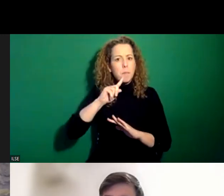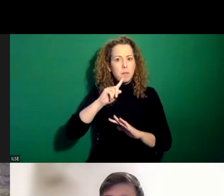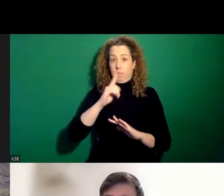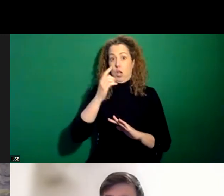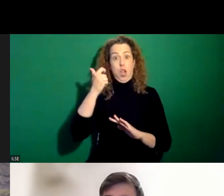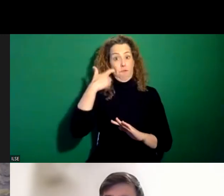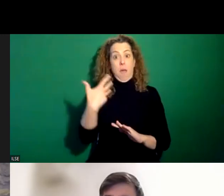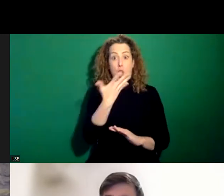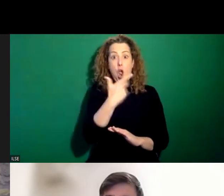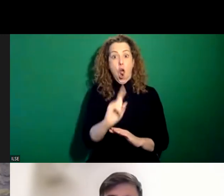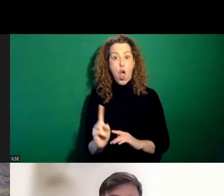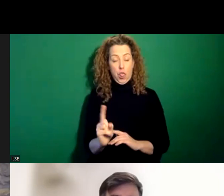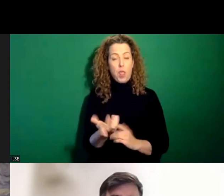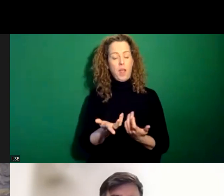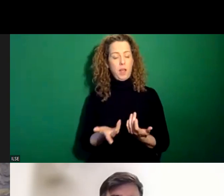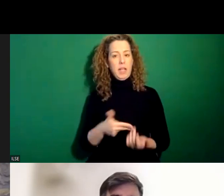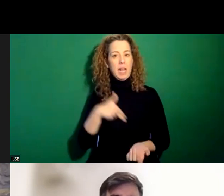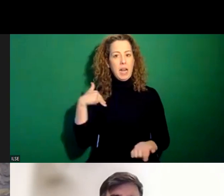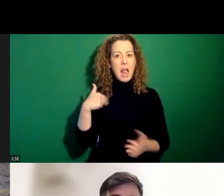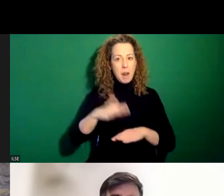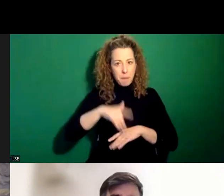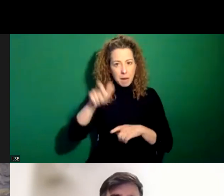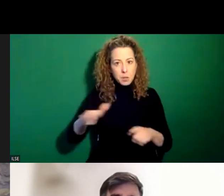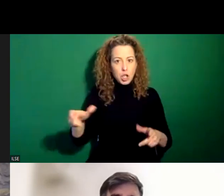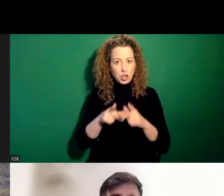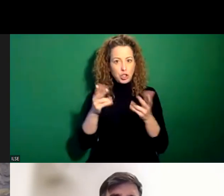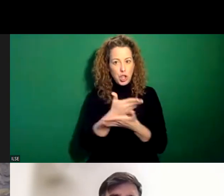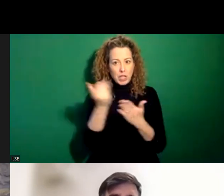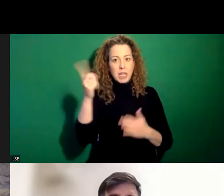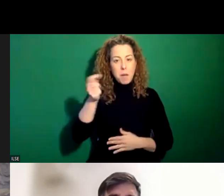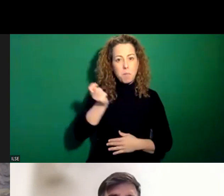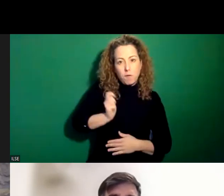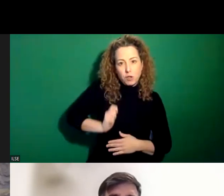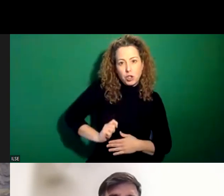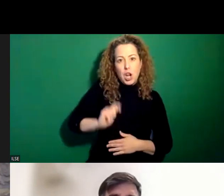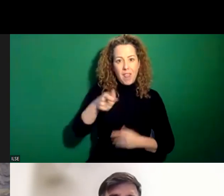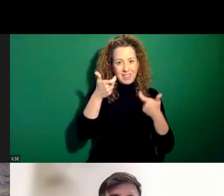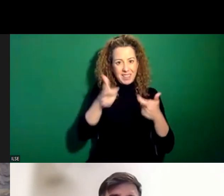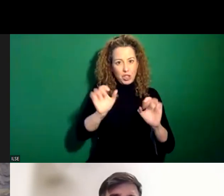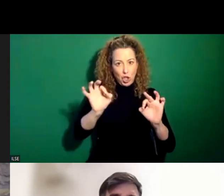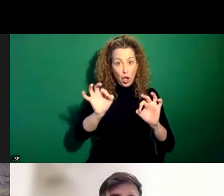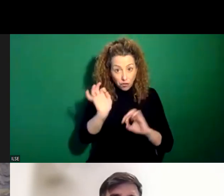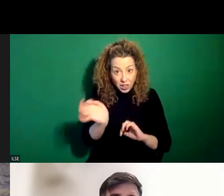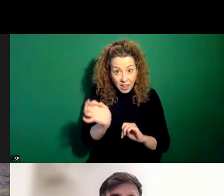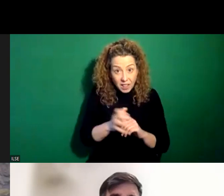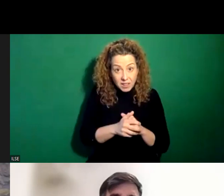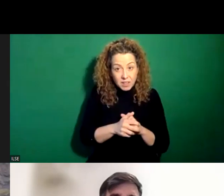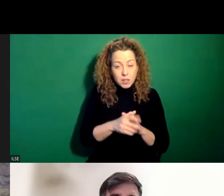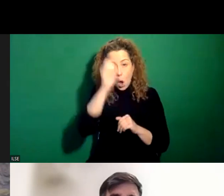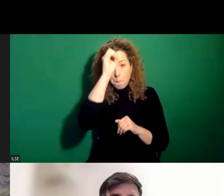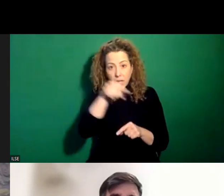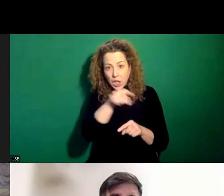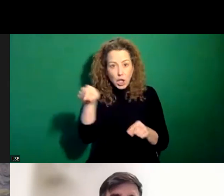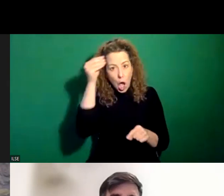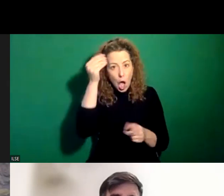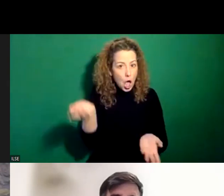desconocido. En general para la sociedad, en general para los profesionales incluso del sector, ¿no? No sé qué opináis sobre